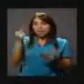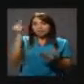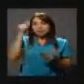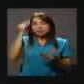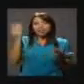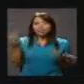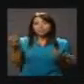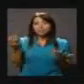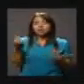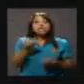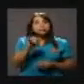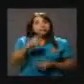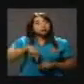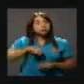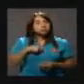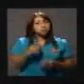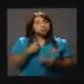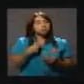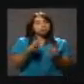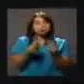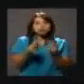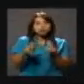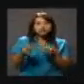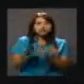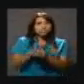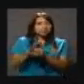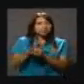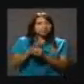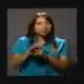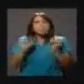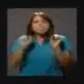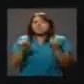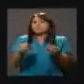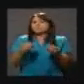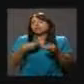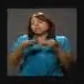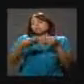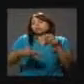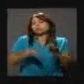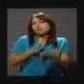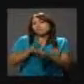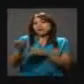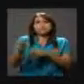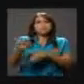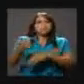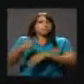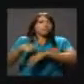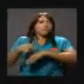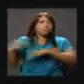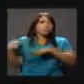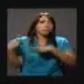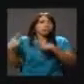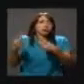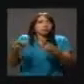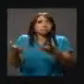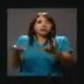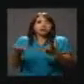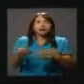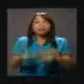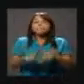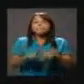nosotros tenemos dinero suficiente podemos tener las carreras que usted quiera durante el tiempo que usted quiera pero nosotros